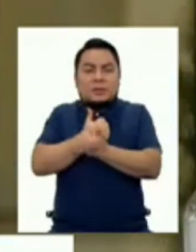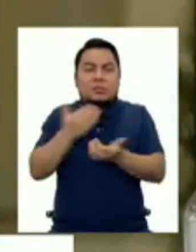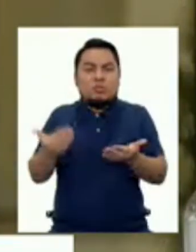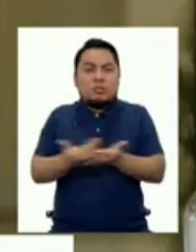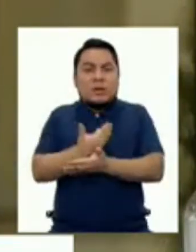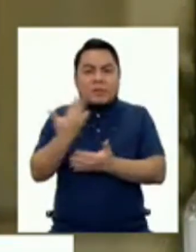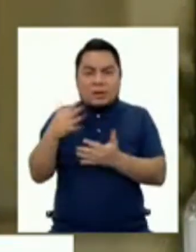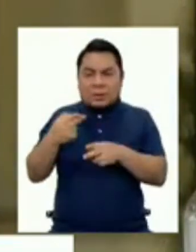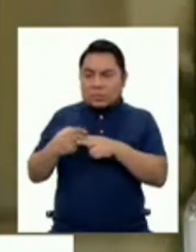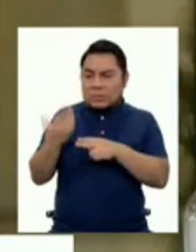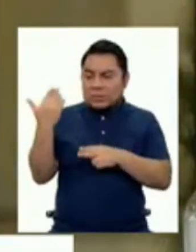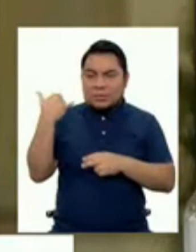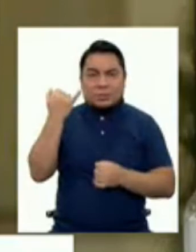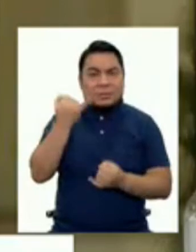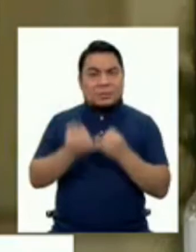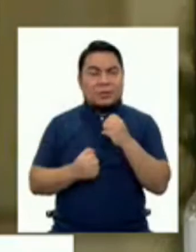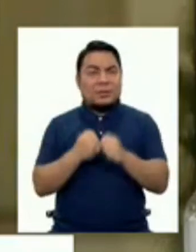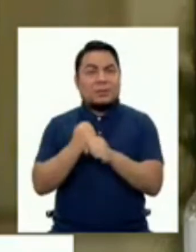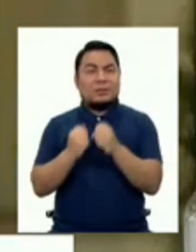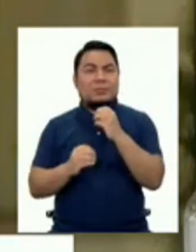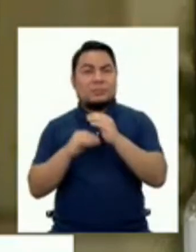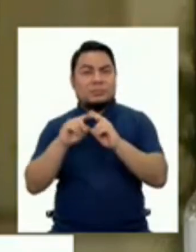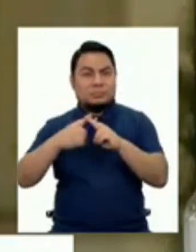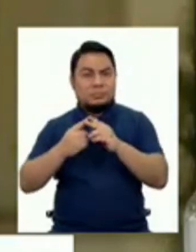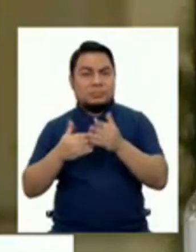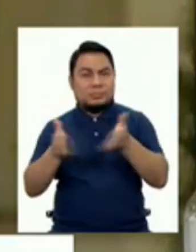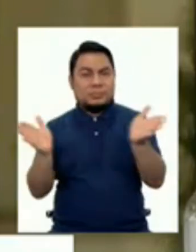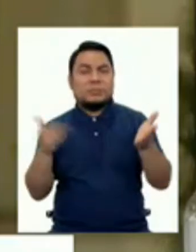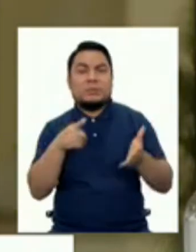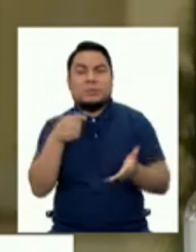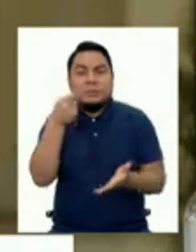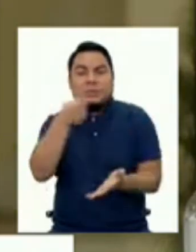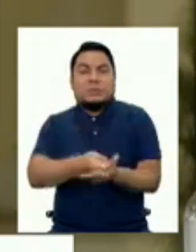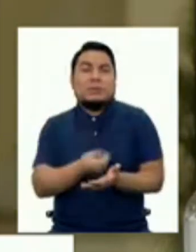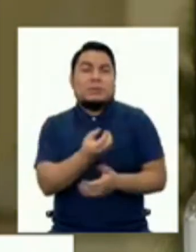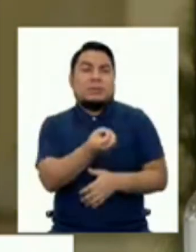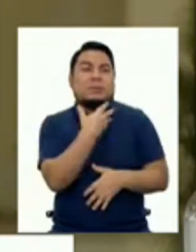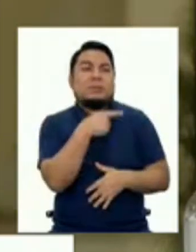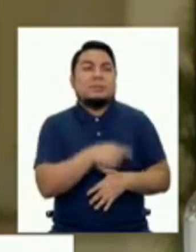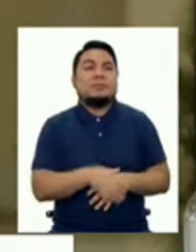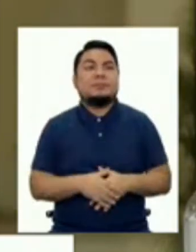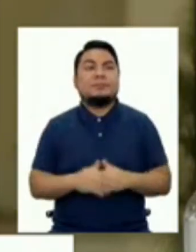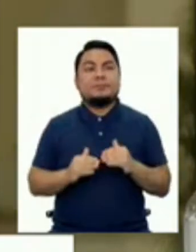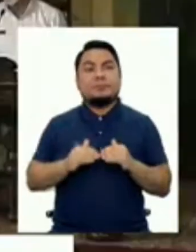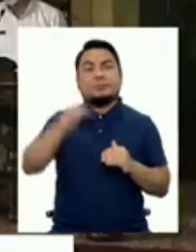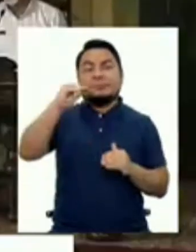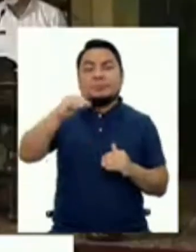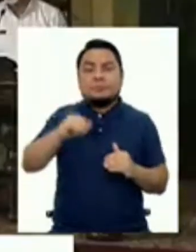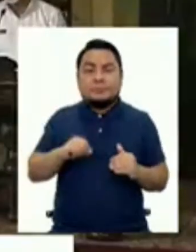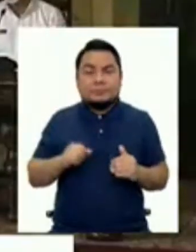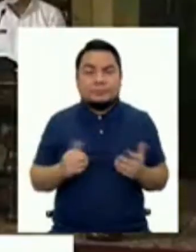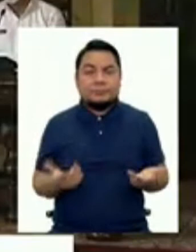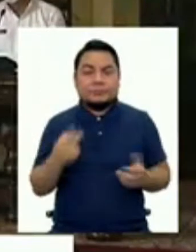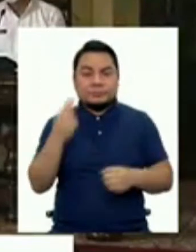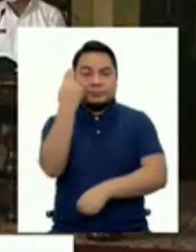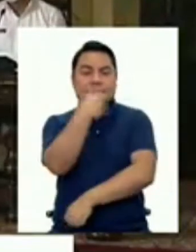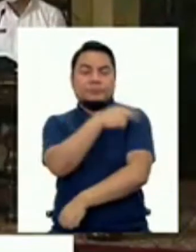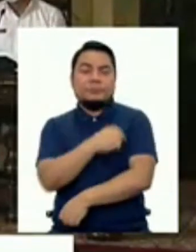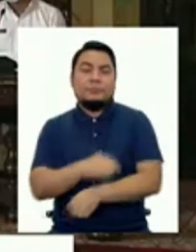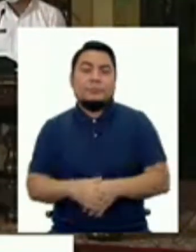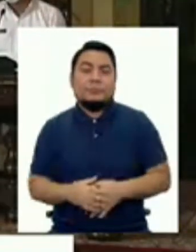que recientemente este año entraba en servicio, una inversión, como dice, bastante elevada, de un